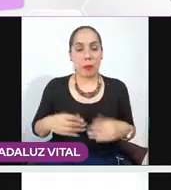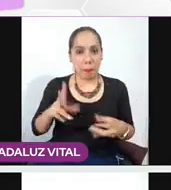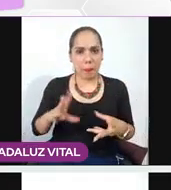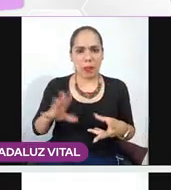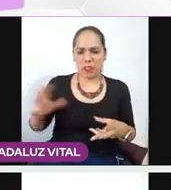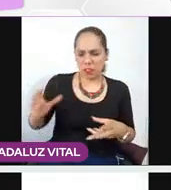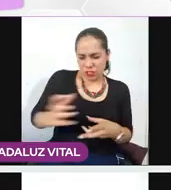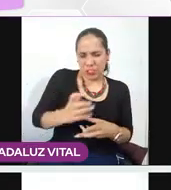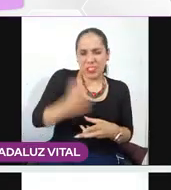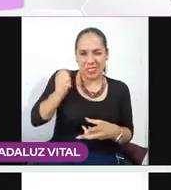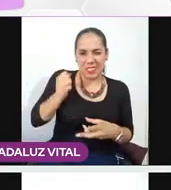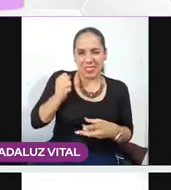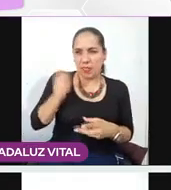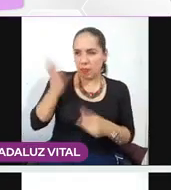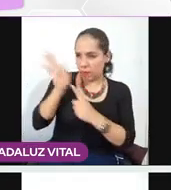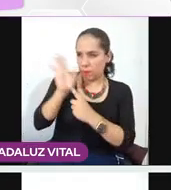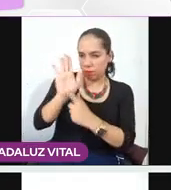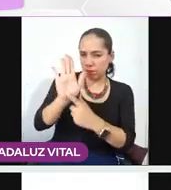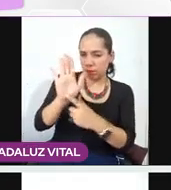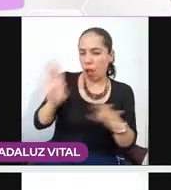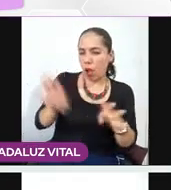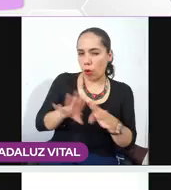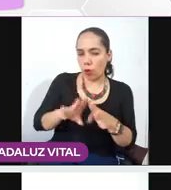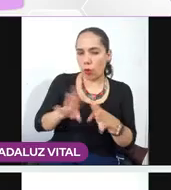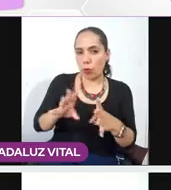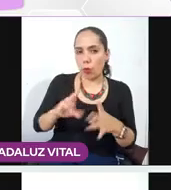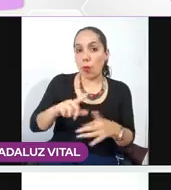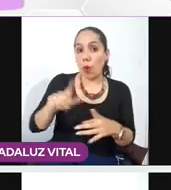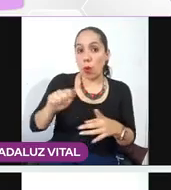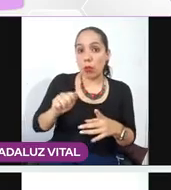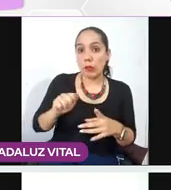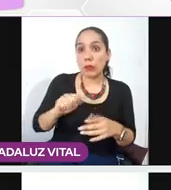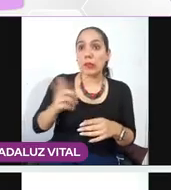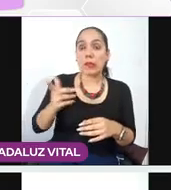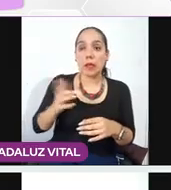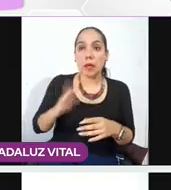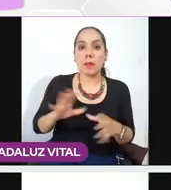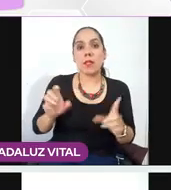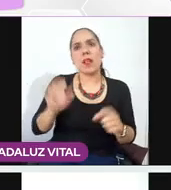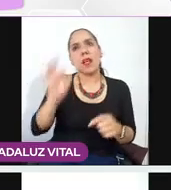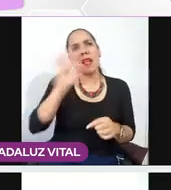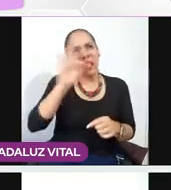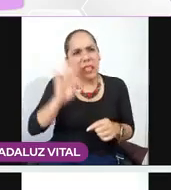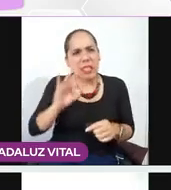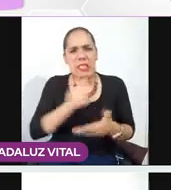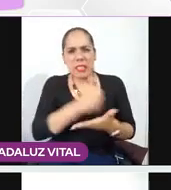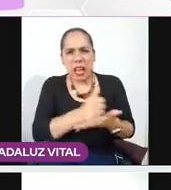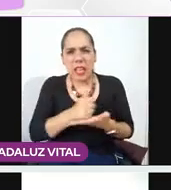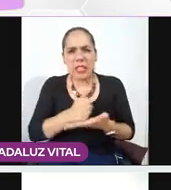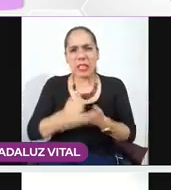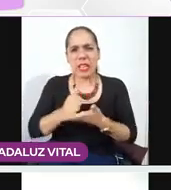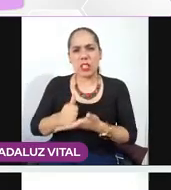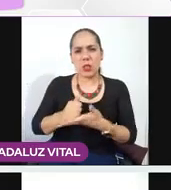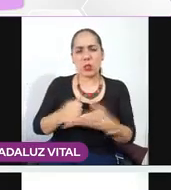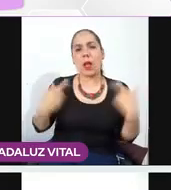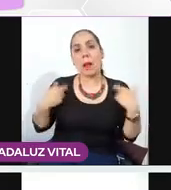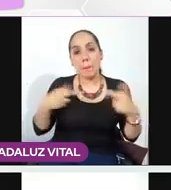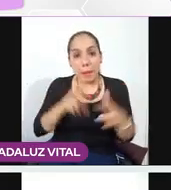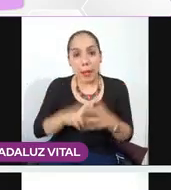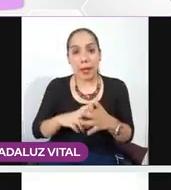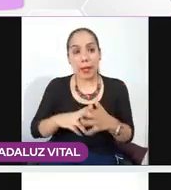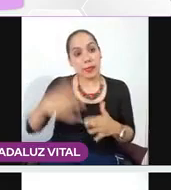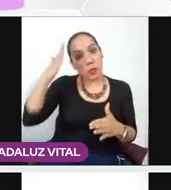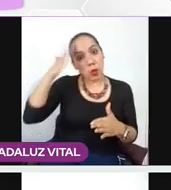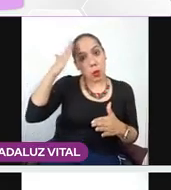no necesariamente es de parte de la familia, a veces es un líder, un maestro en que rescata, ¿no? En cuestión de darle